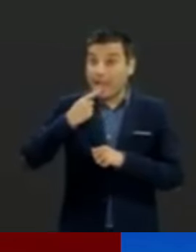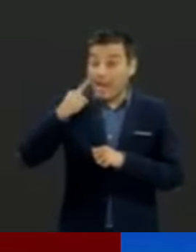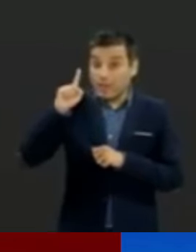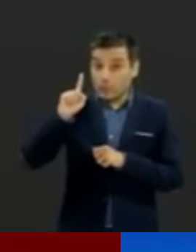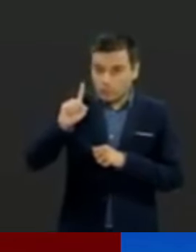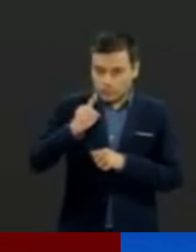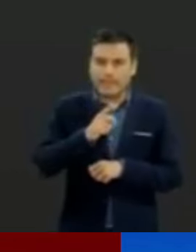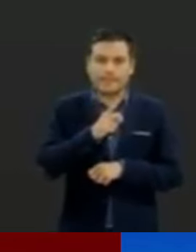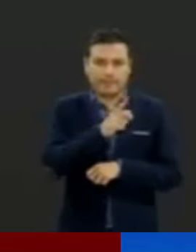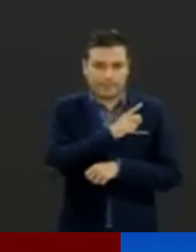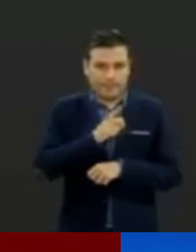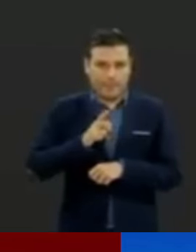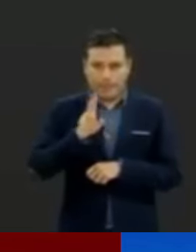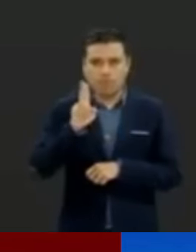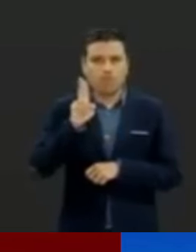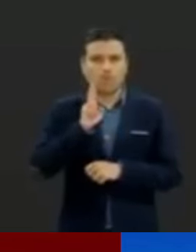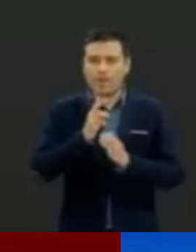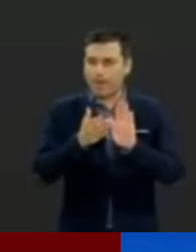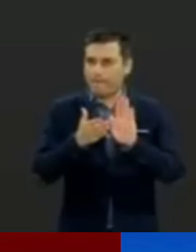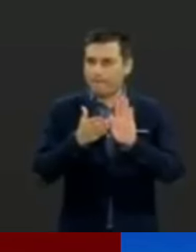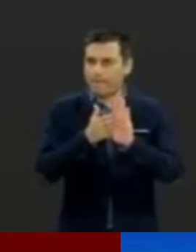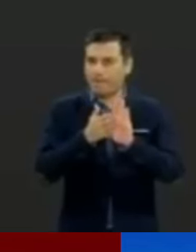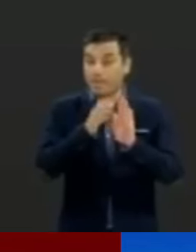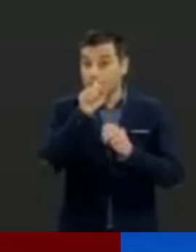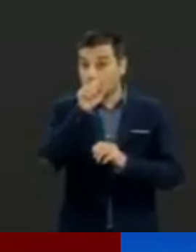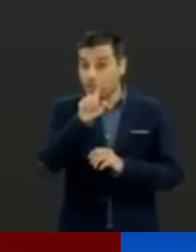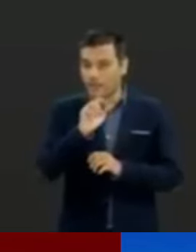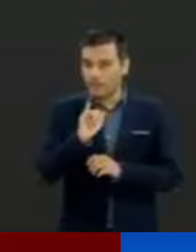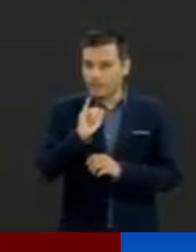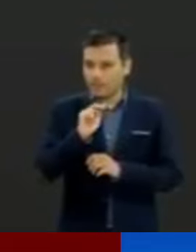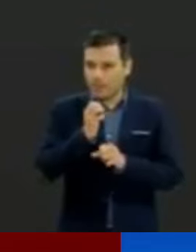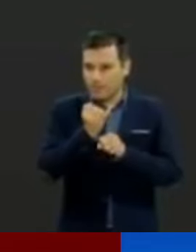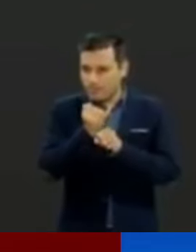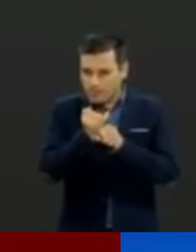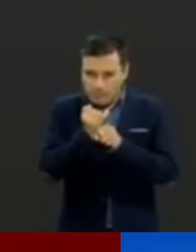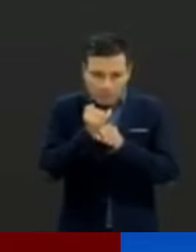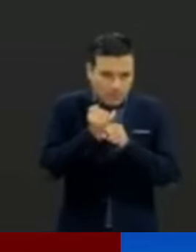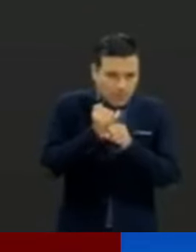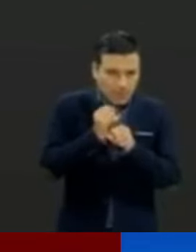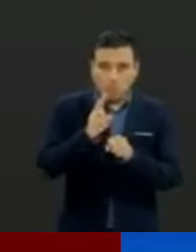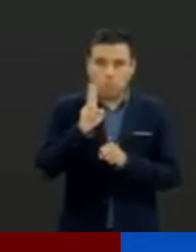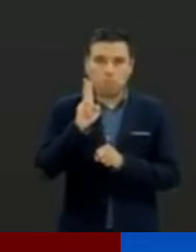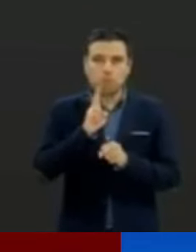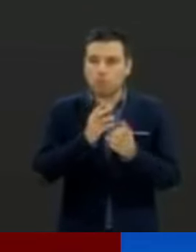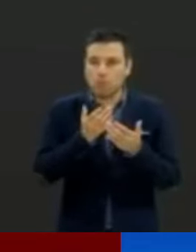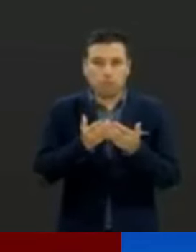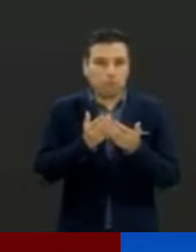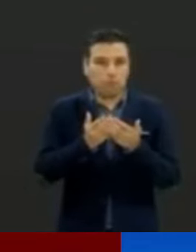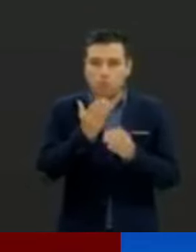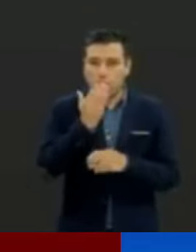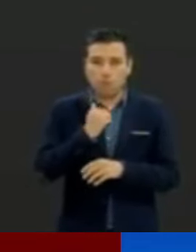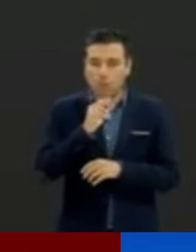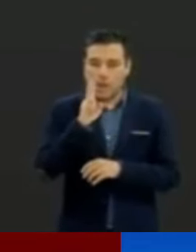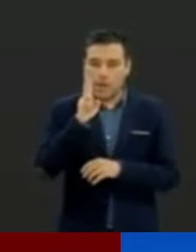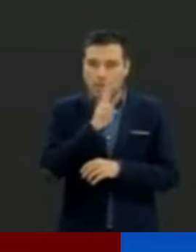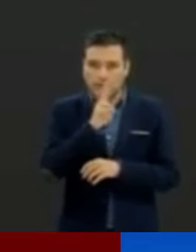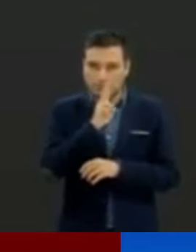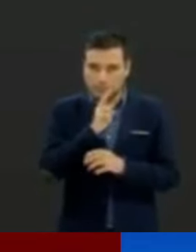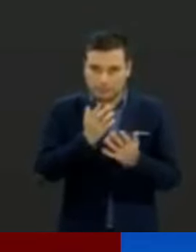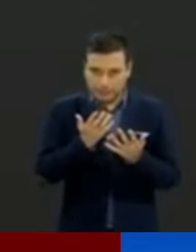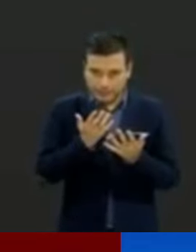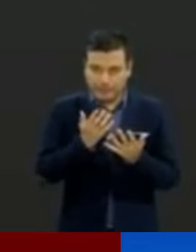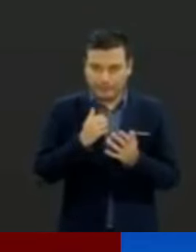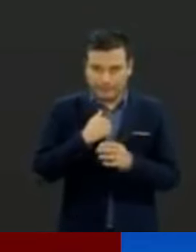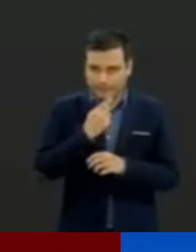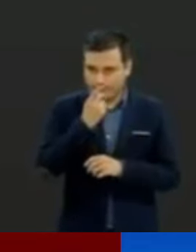fue satisfecha y tampoco de las diligencias de la investigación realizadas por el INE se pudo obtener indicio alguno. Y